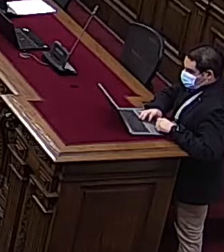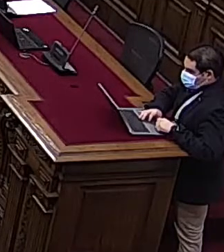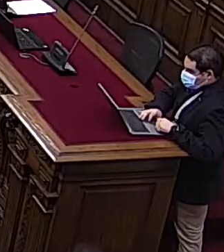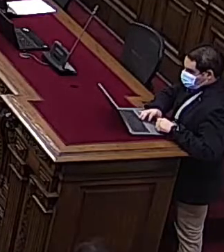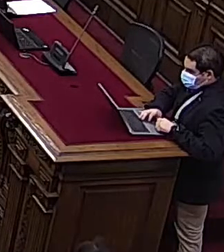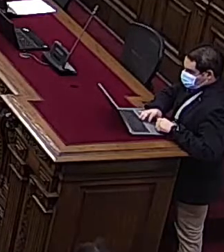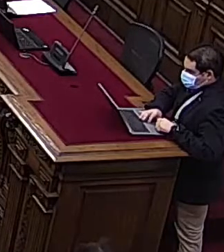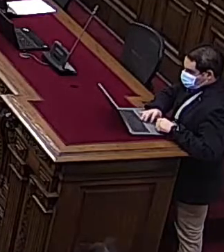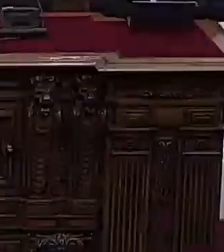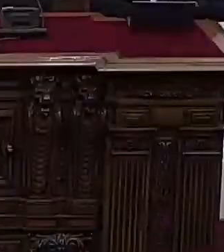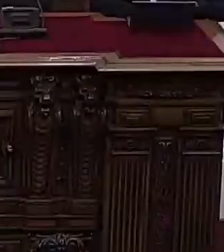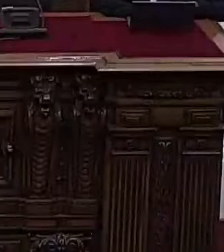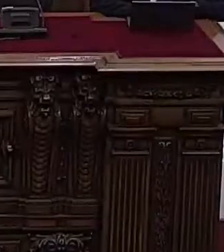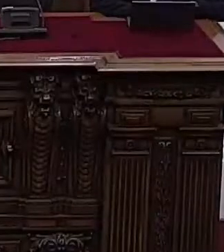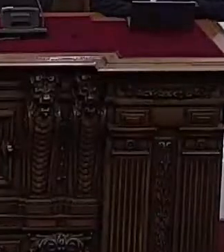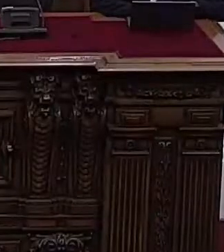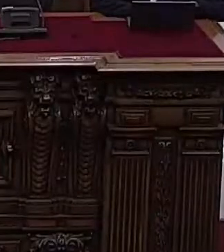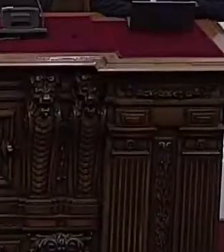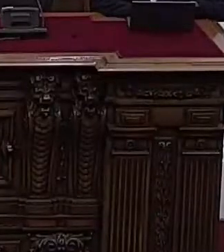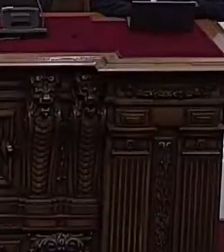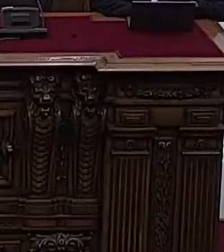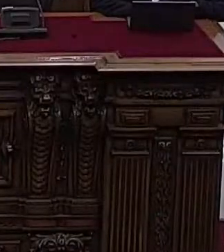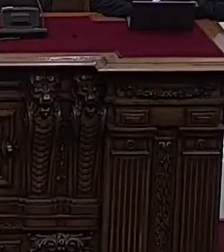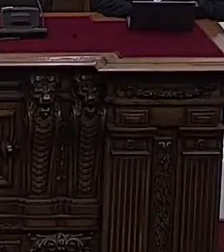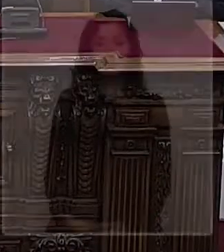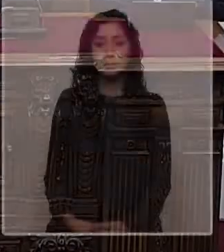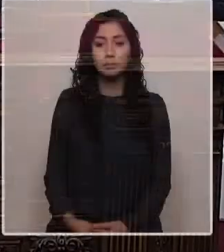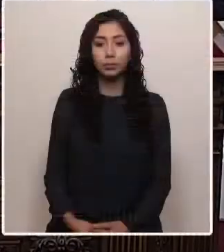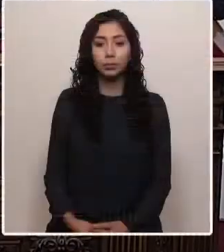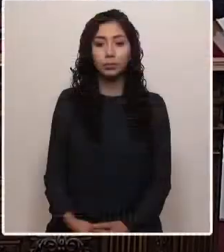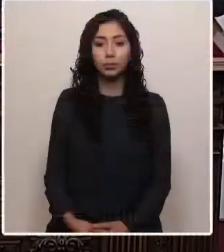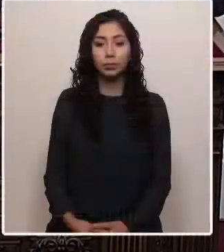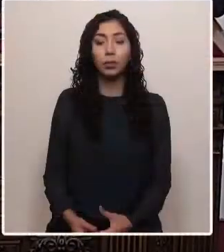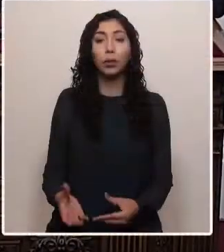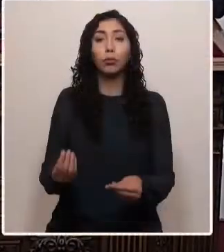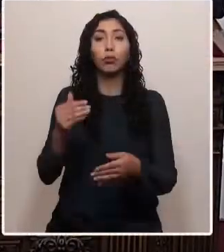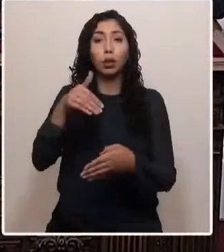Muy buenas tardes a todos y todas. Pueden tomar asiento.